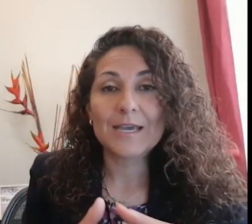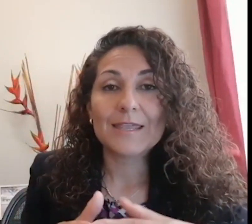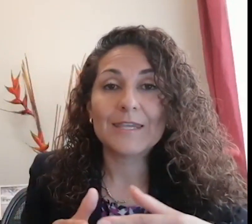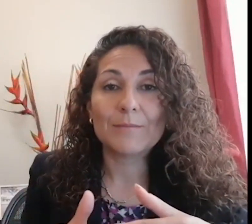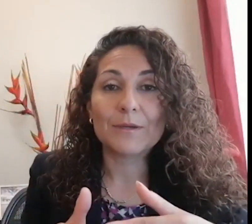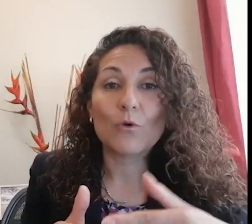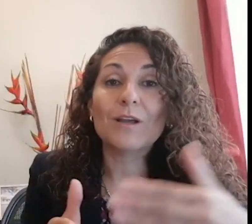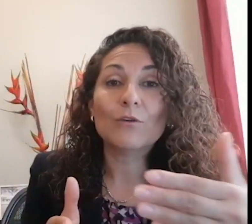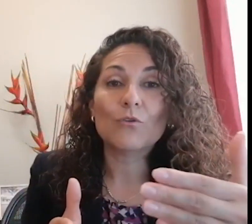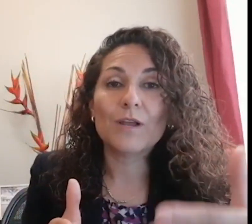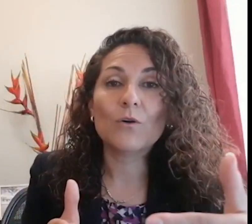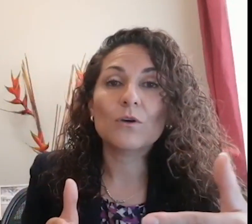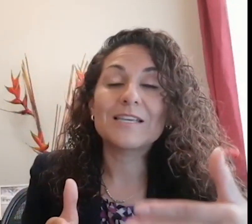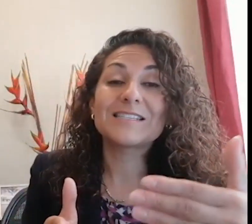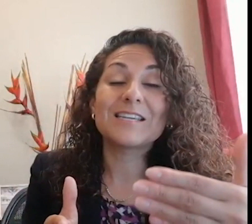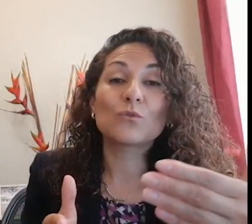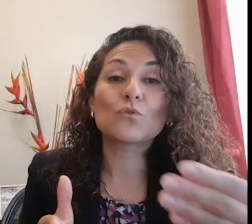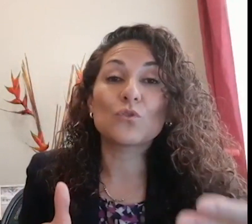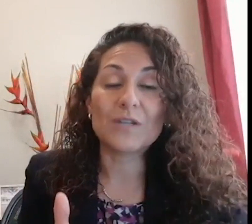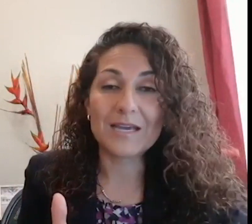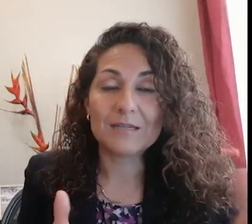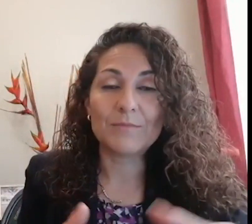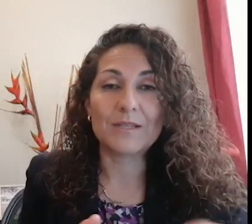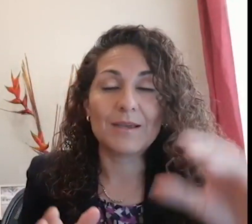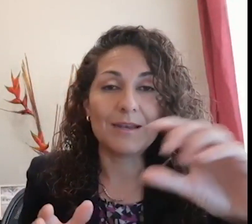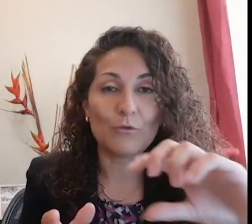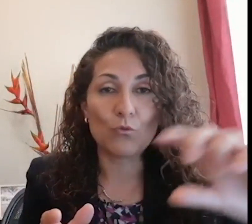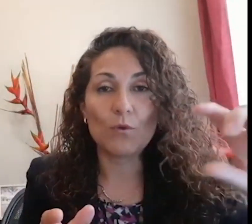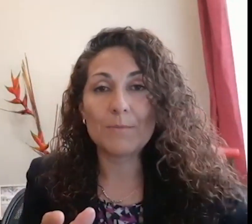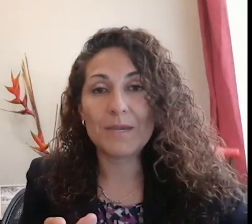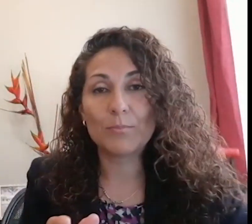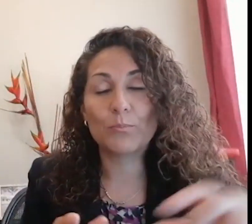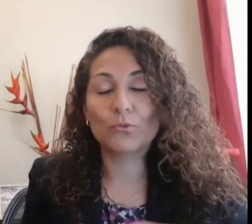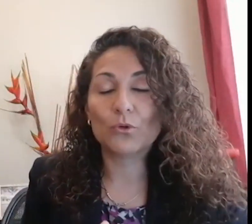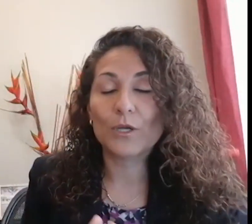accedidas con el correo institucional, ¿verdad? El